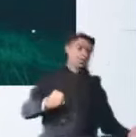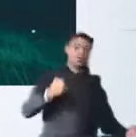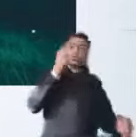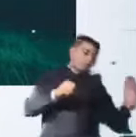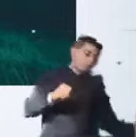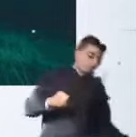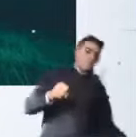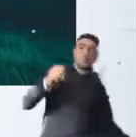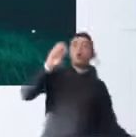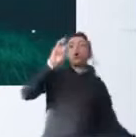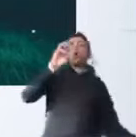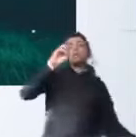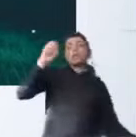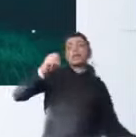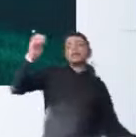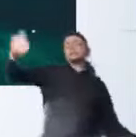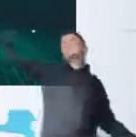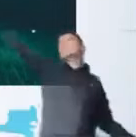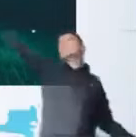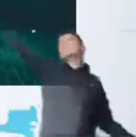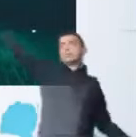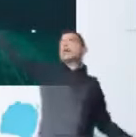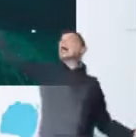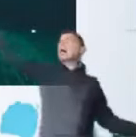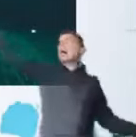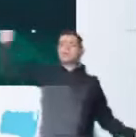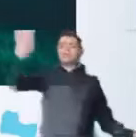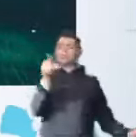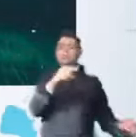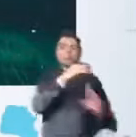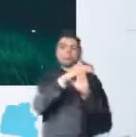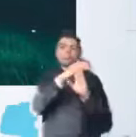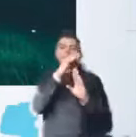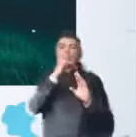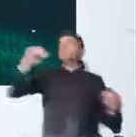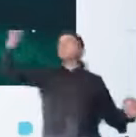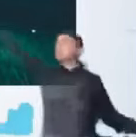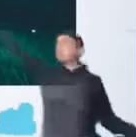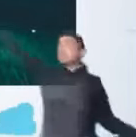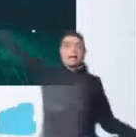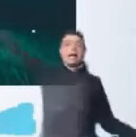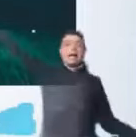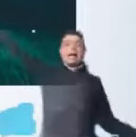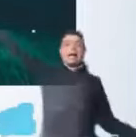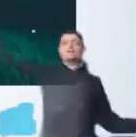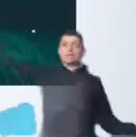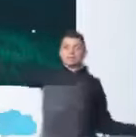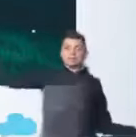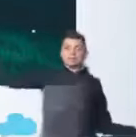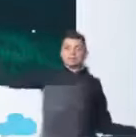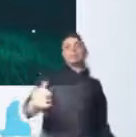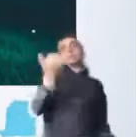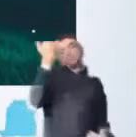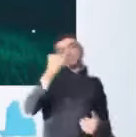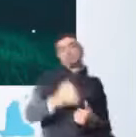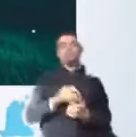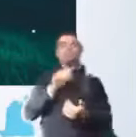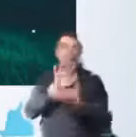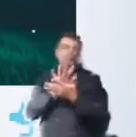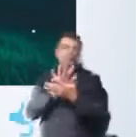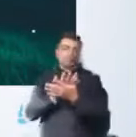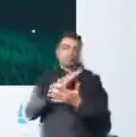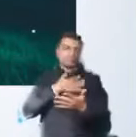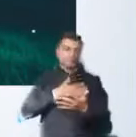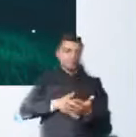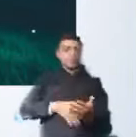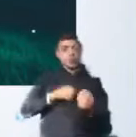años, y estos mayores de 80 años con algún tipo de patologías de base. Entonces, yo creo que estemos tranquilos, es algo para prestarle atención,